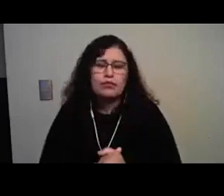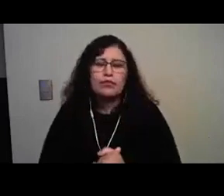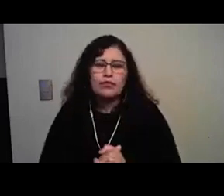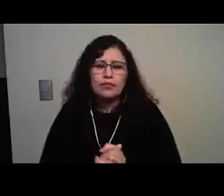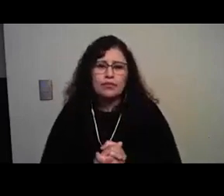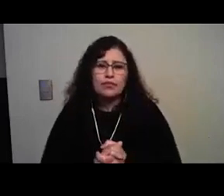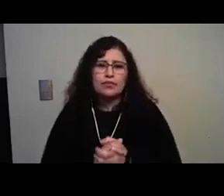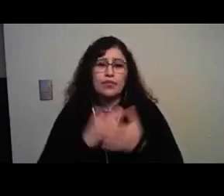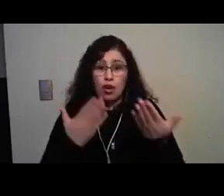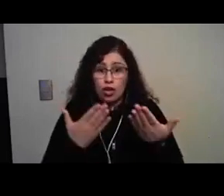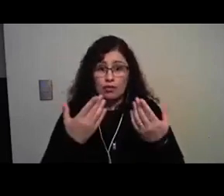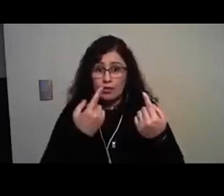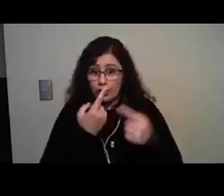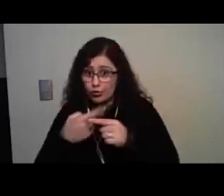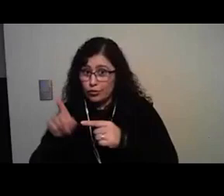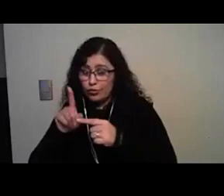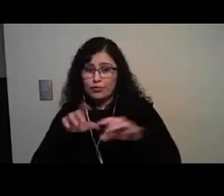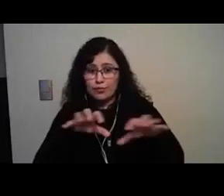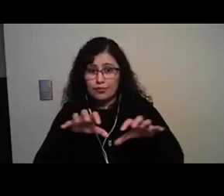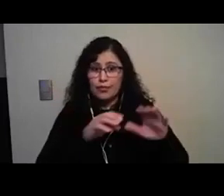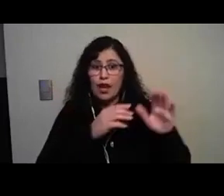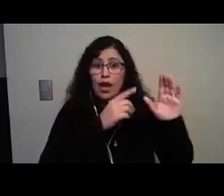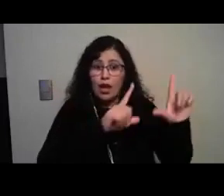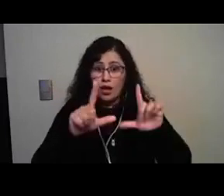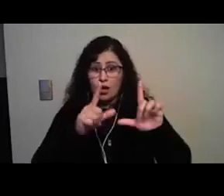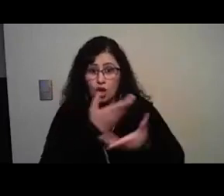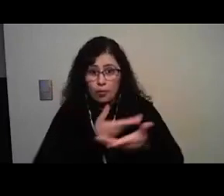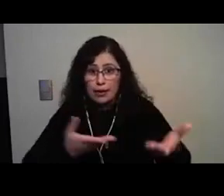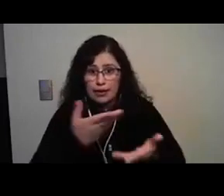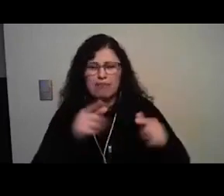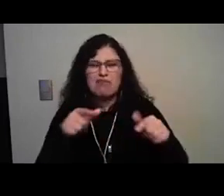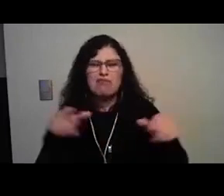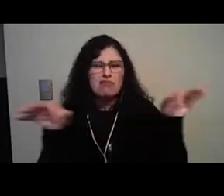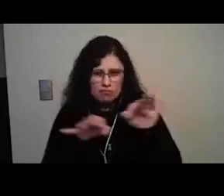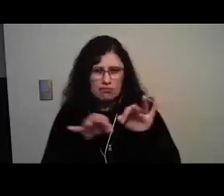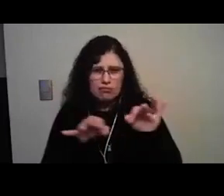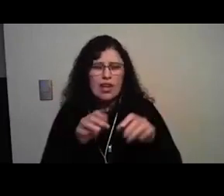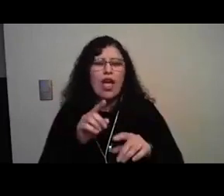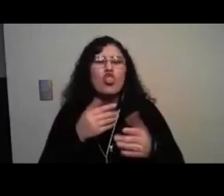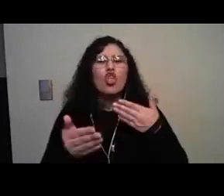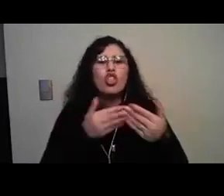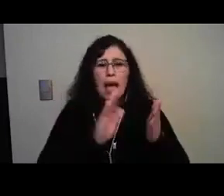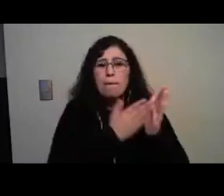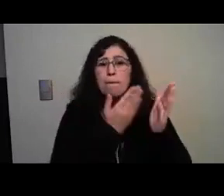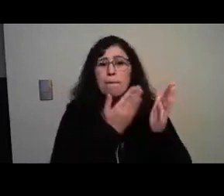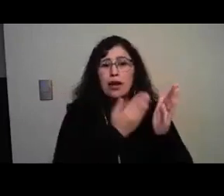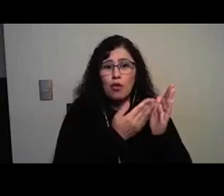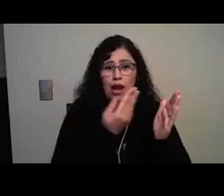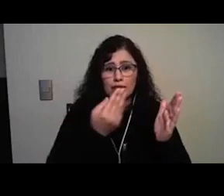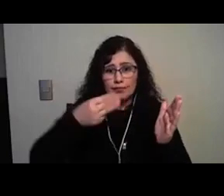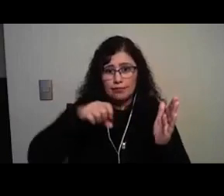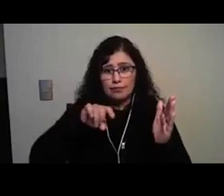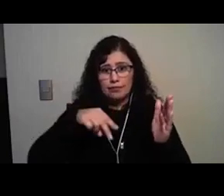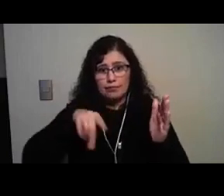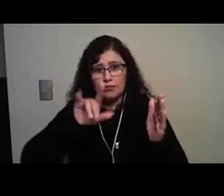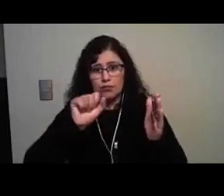voy a compartir a continuación tiene que ver con algunas recomendaciones que aparecen en dos manuales. El primero es de el Gobierno